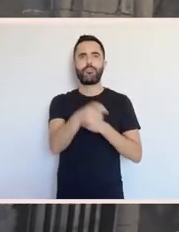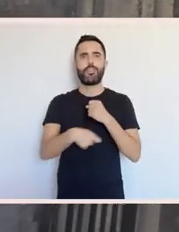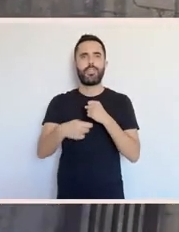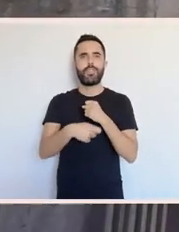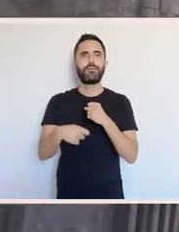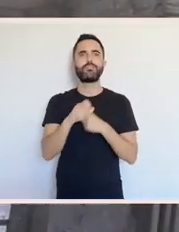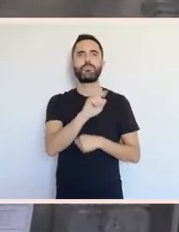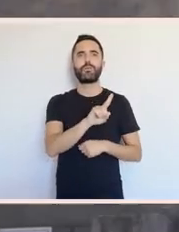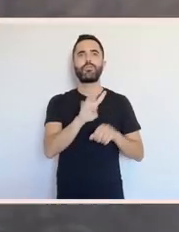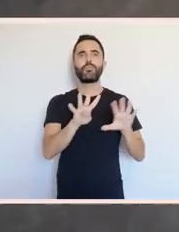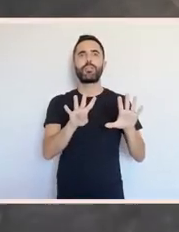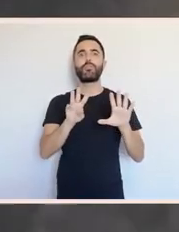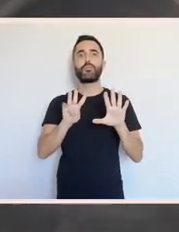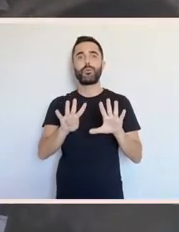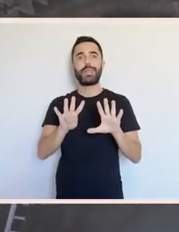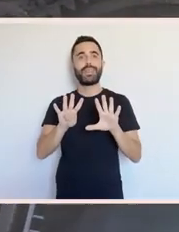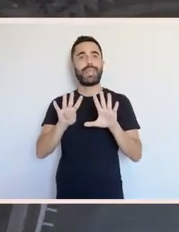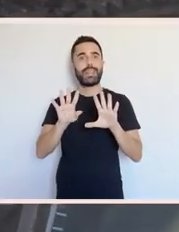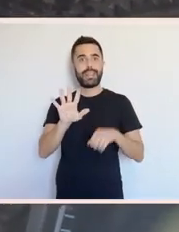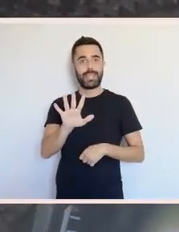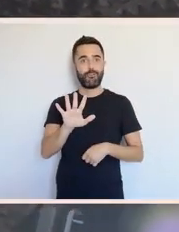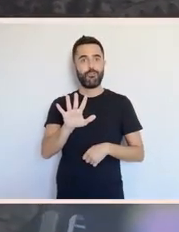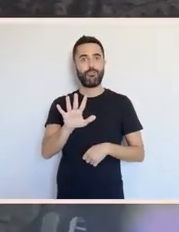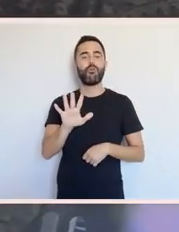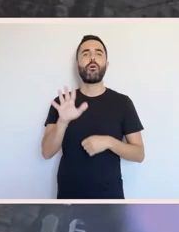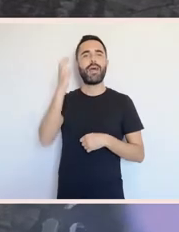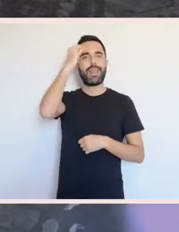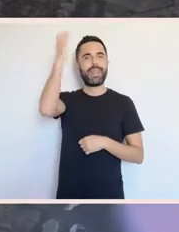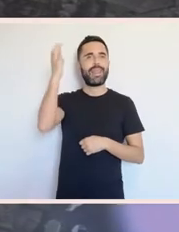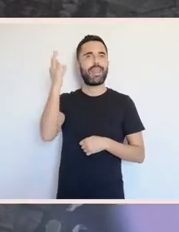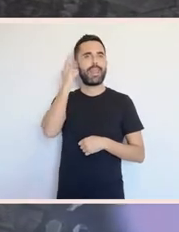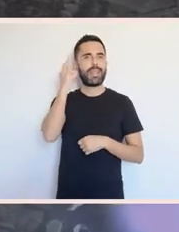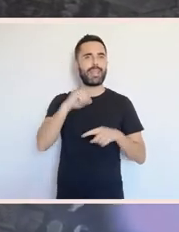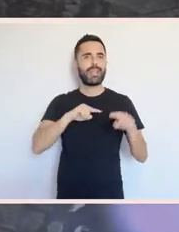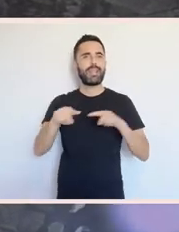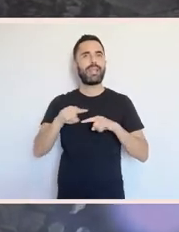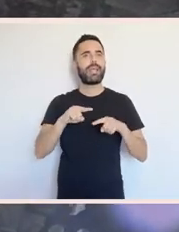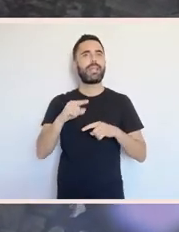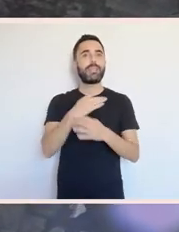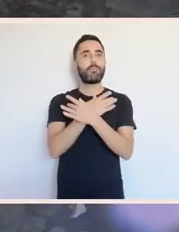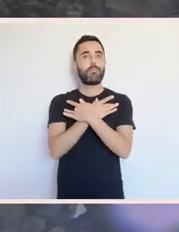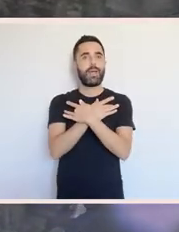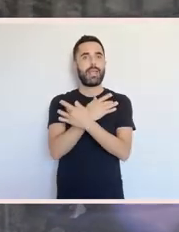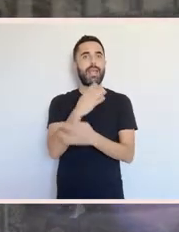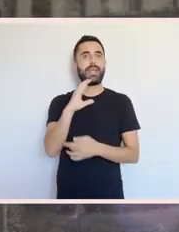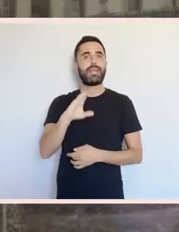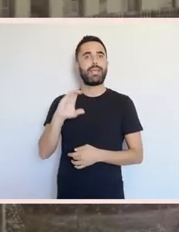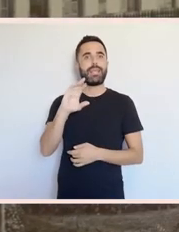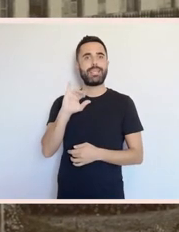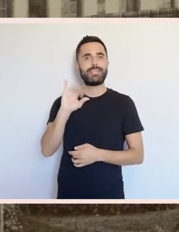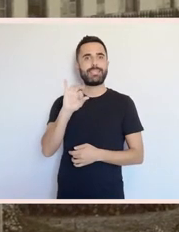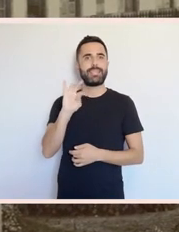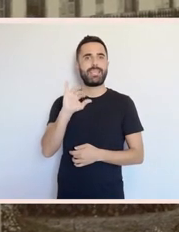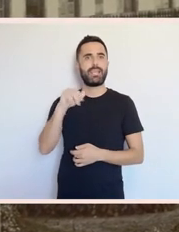Domingos pasaron a ser consideradas Monumento Nacional, converténdose deste xeito no primeiro Monumento Nacional declarado en